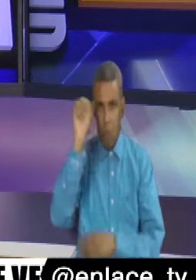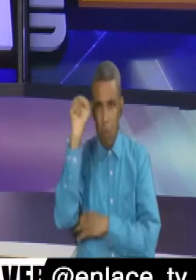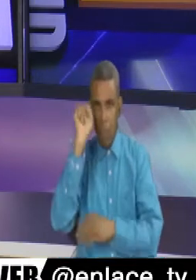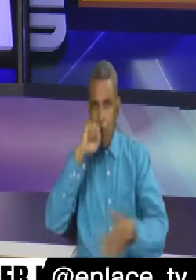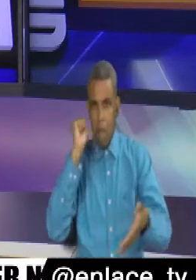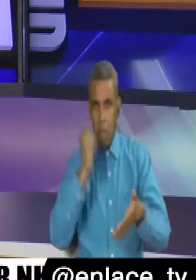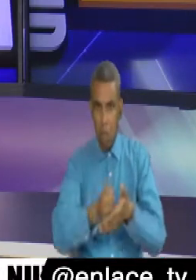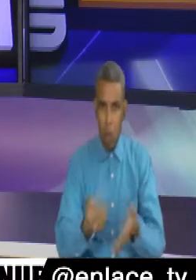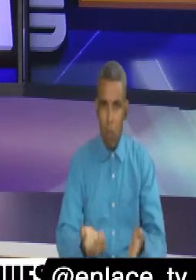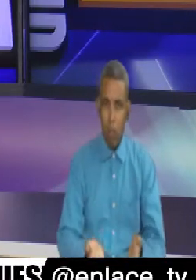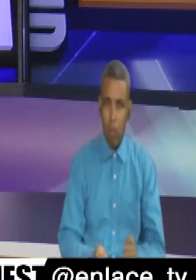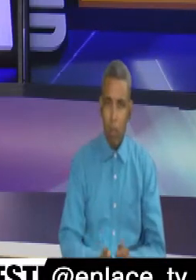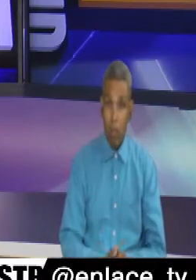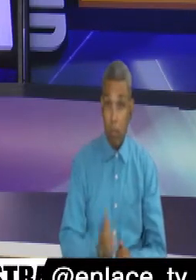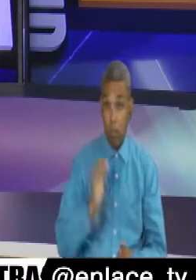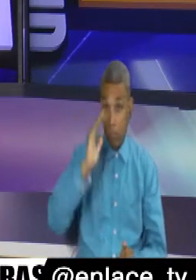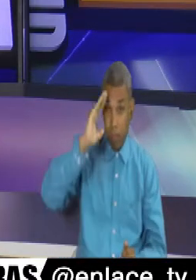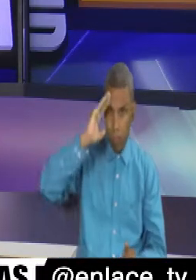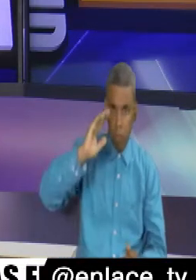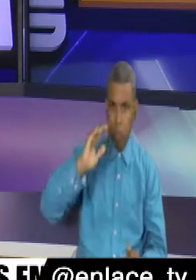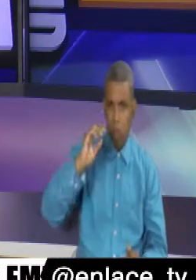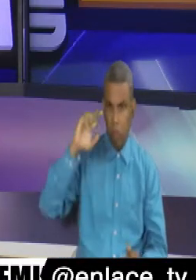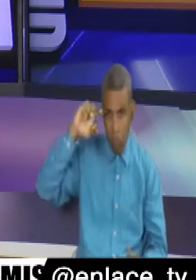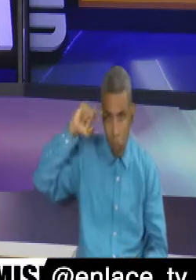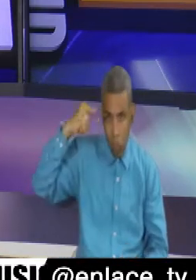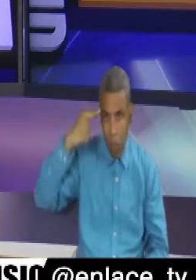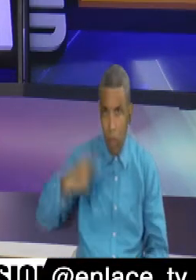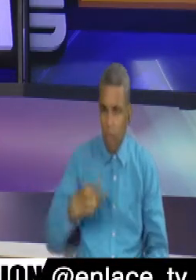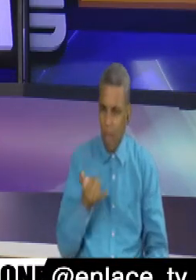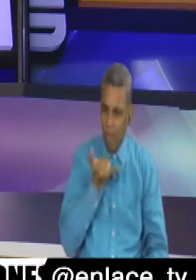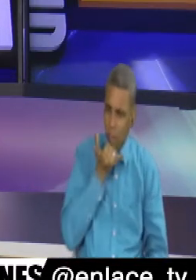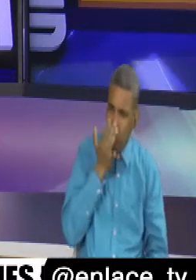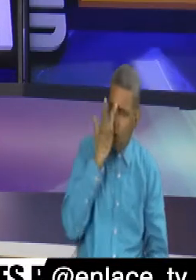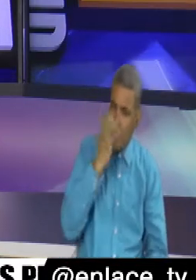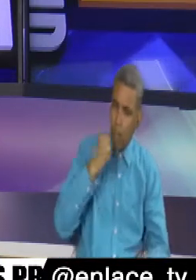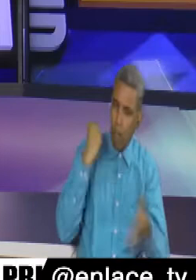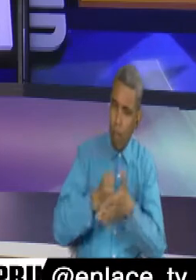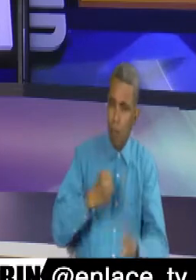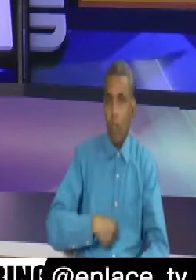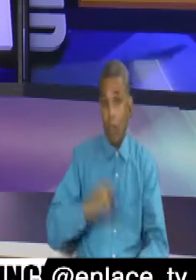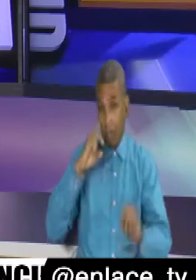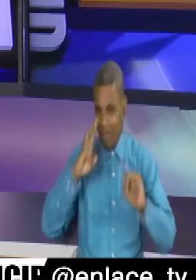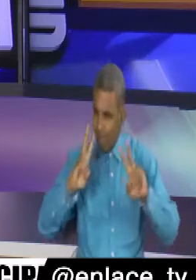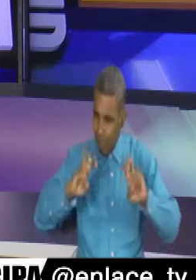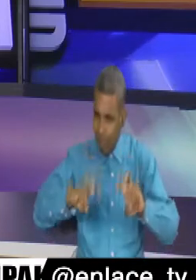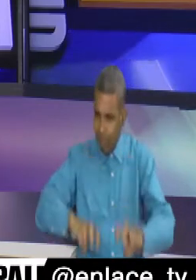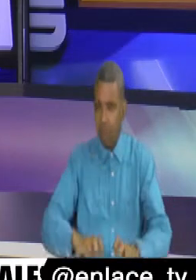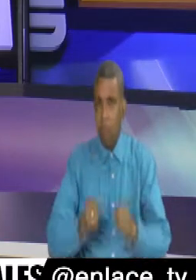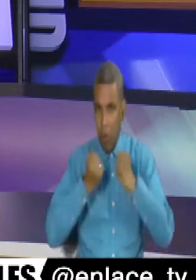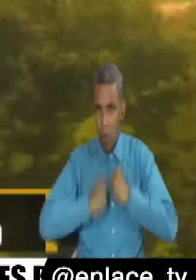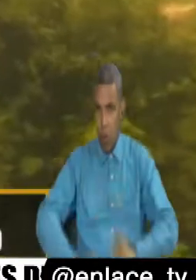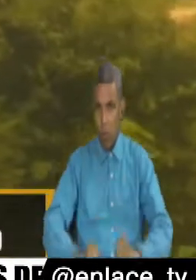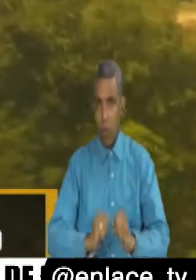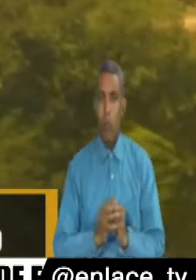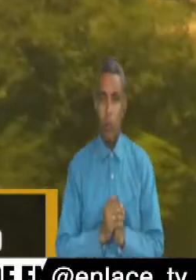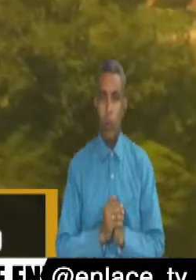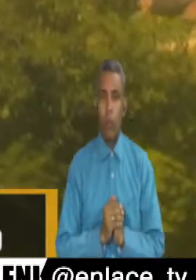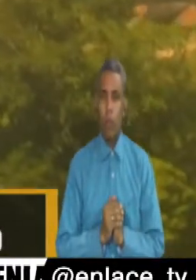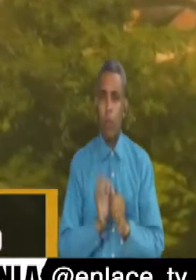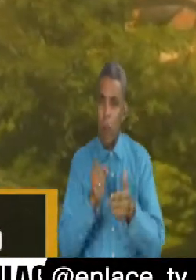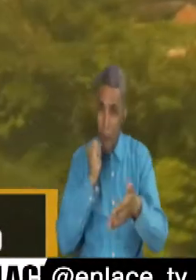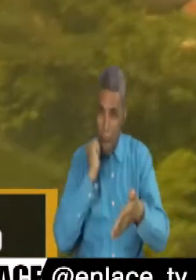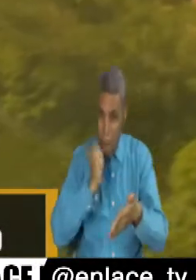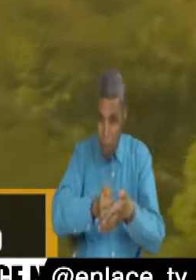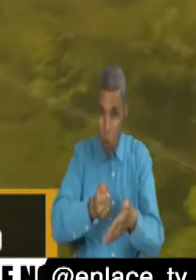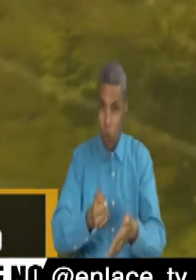que investigarán para esclarecer qué fue exactamente lo que pudo haber desenlazado esta tragedia vial. Al lugar del trágico accidente en